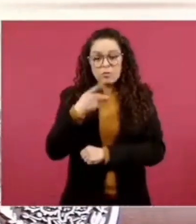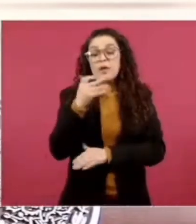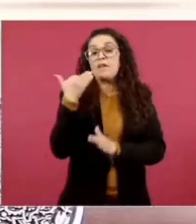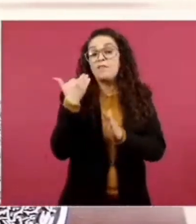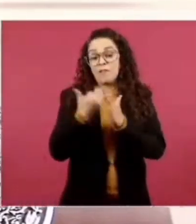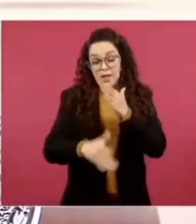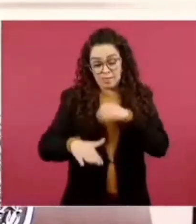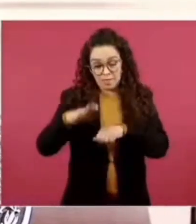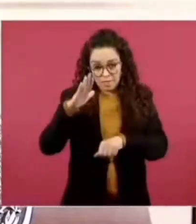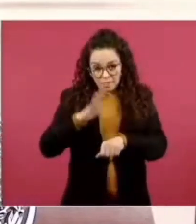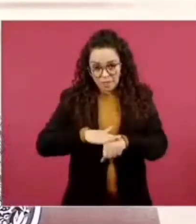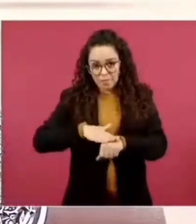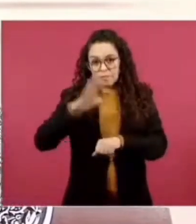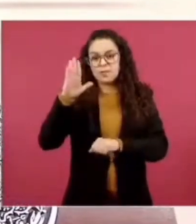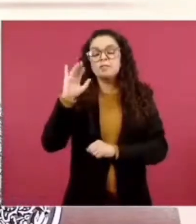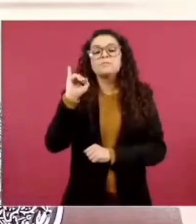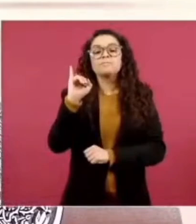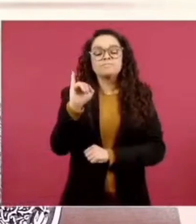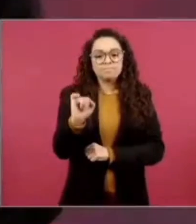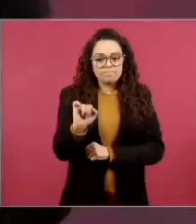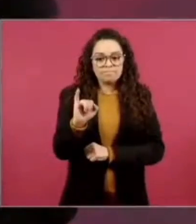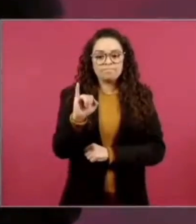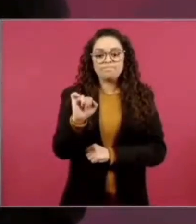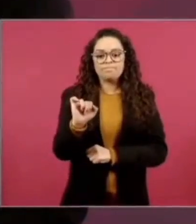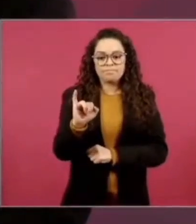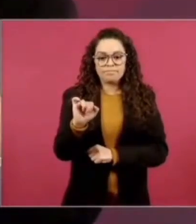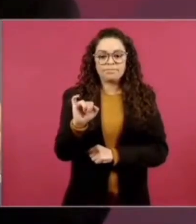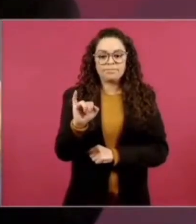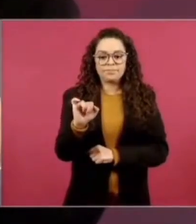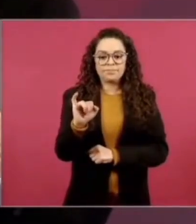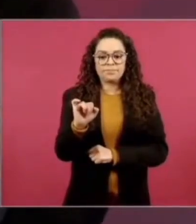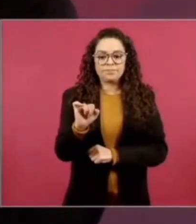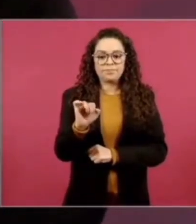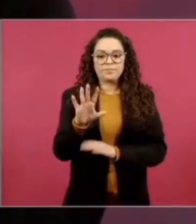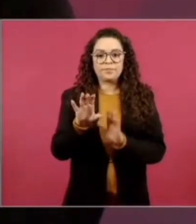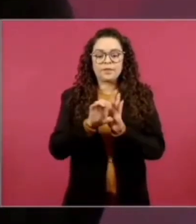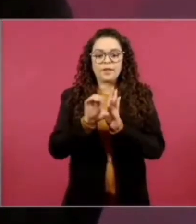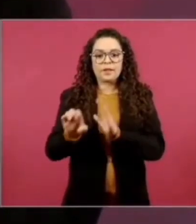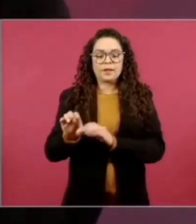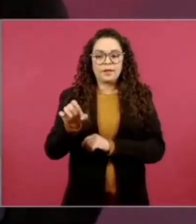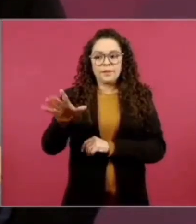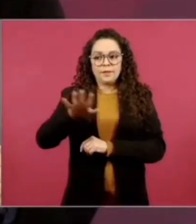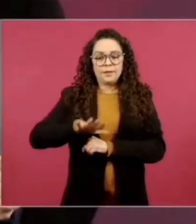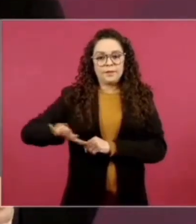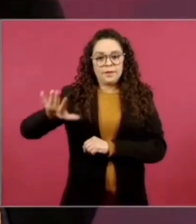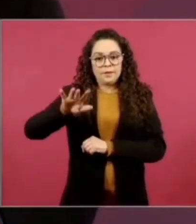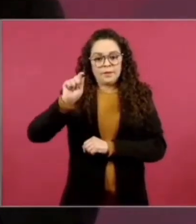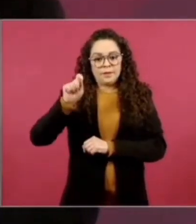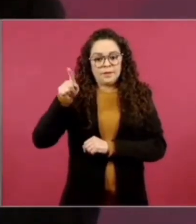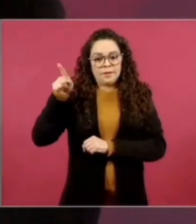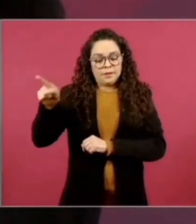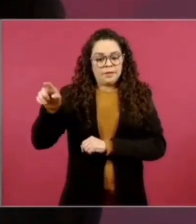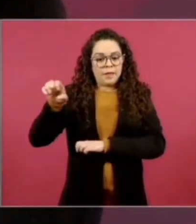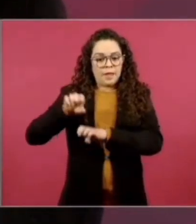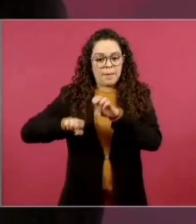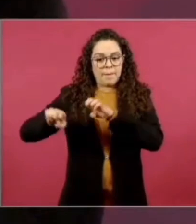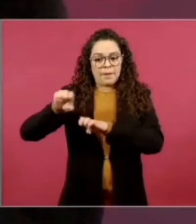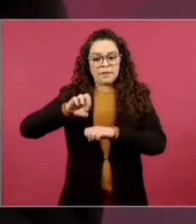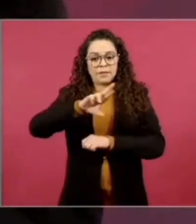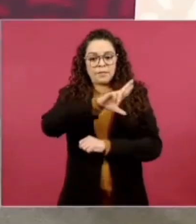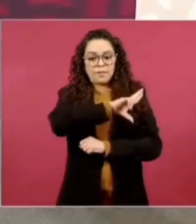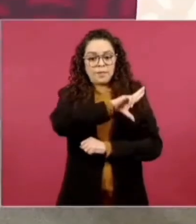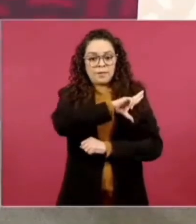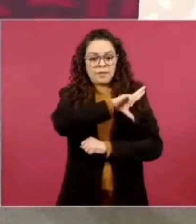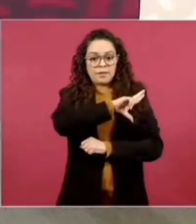Avanzamos en que el sector privado ya tiene